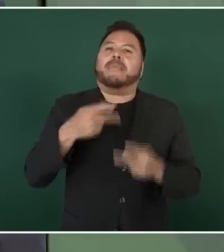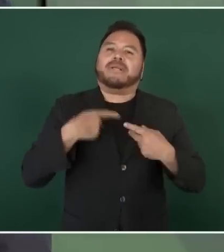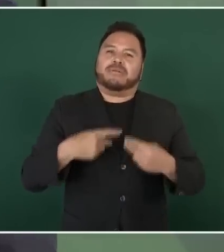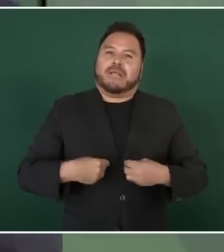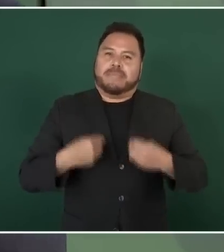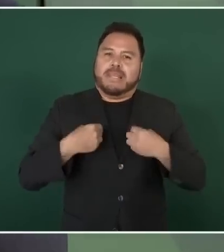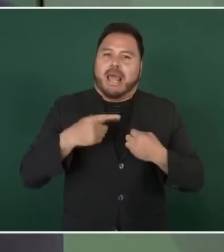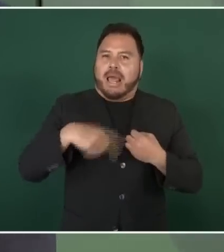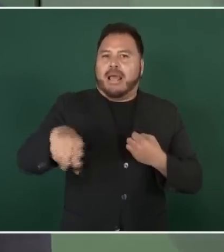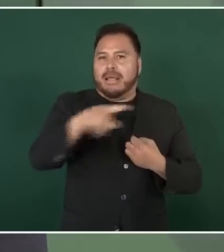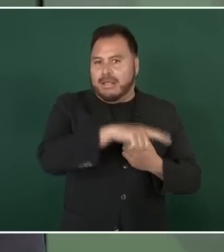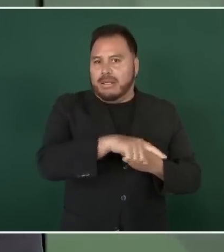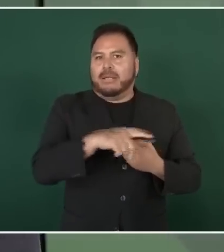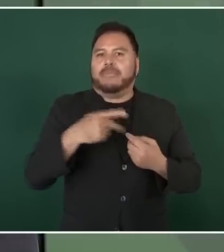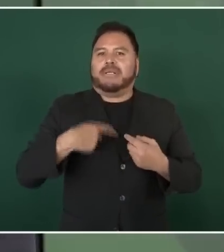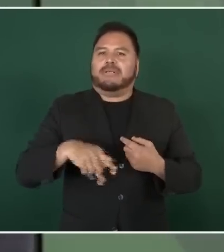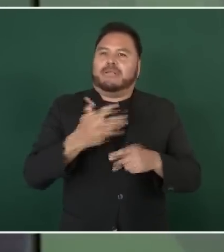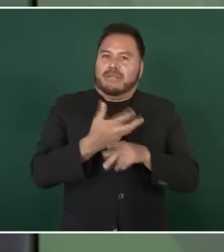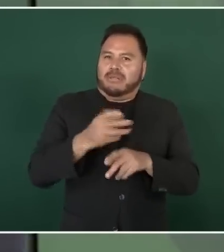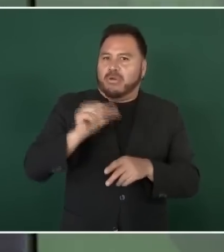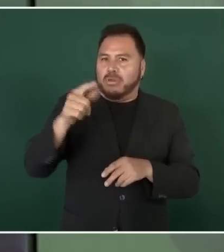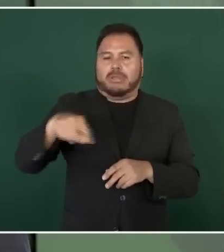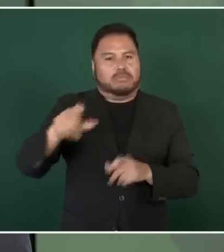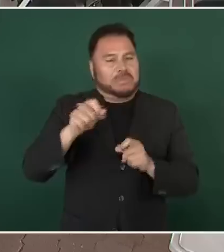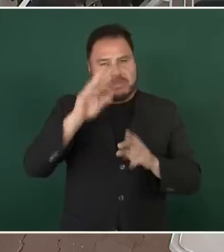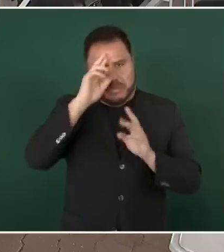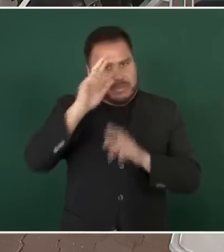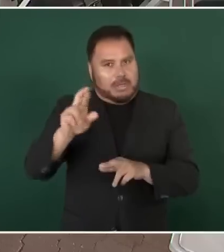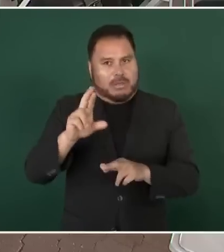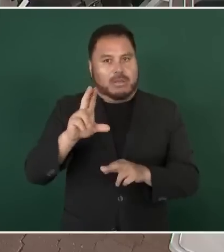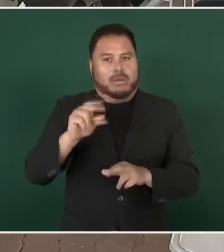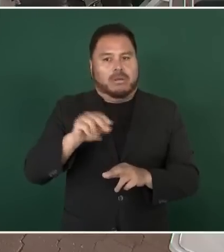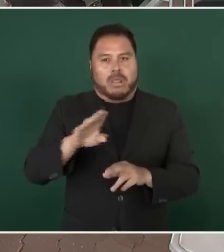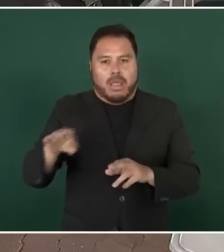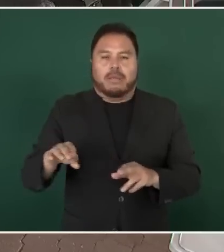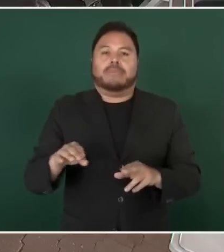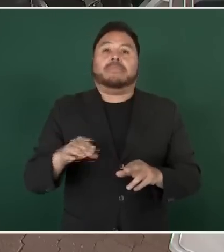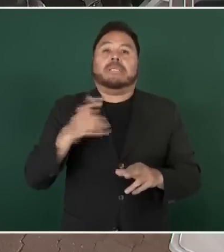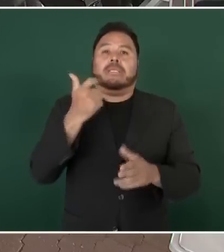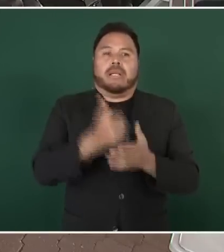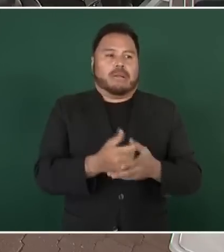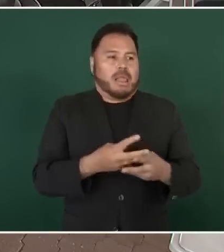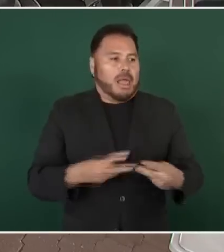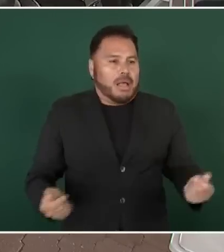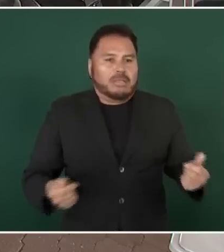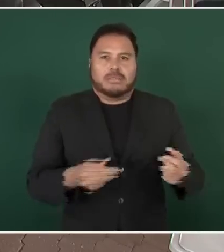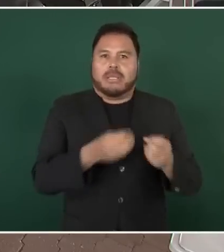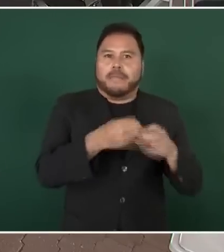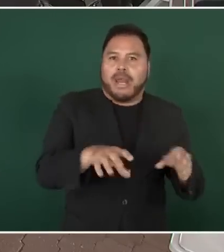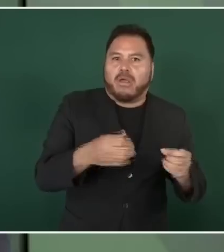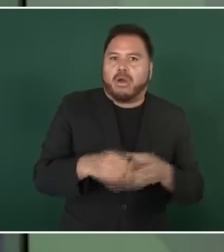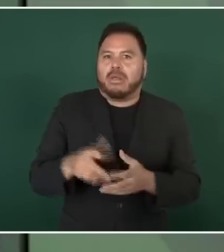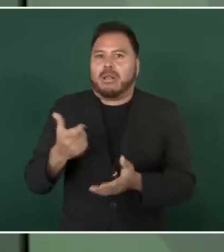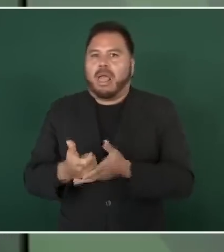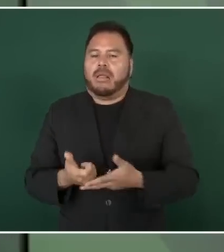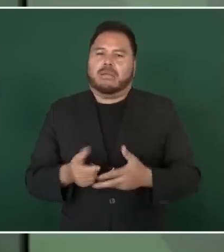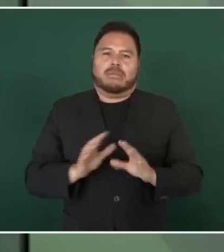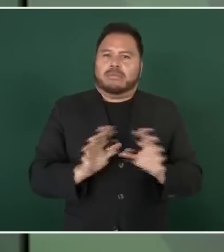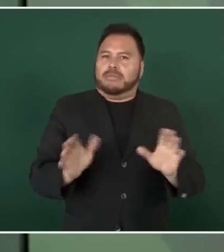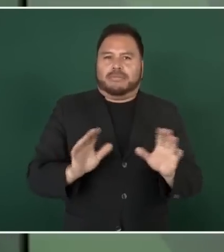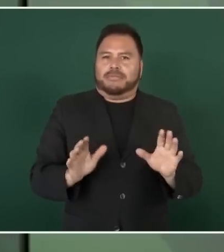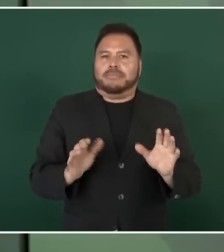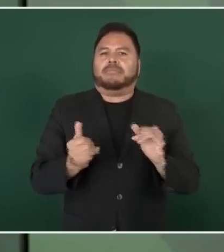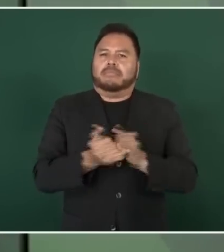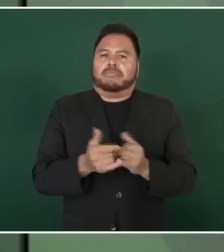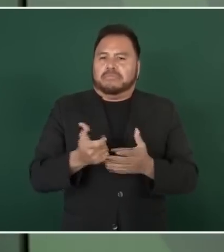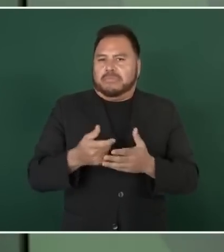y los intereses de los extranjeros. No hubo fuga de capital, ni se debilitó la hacienda